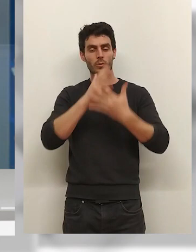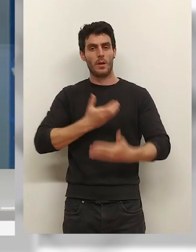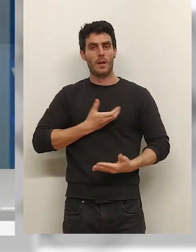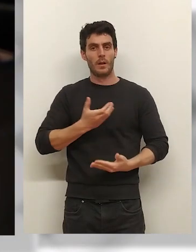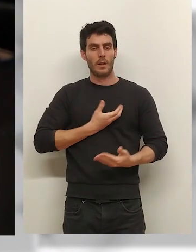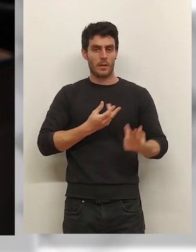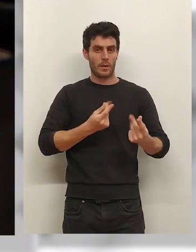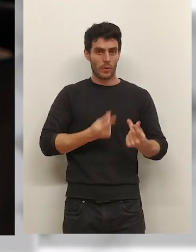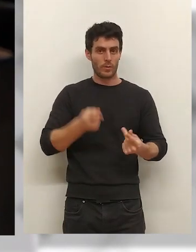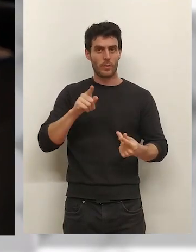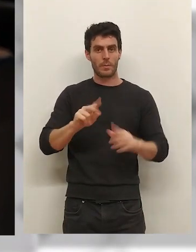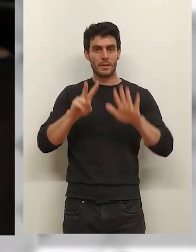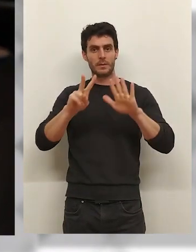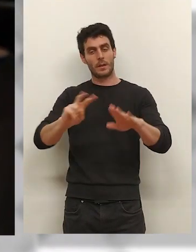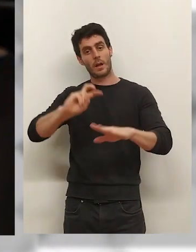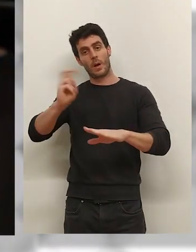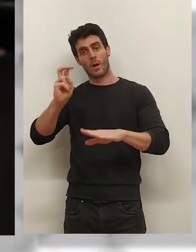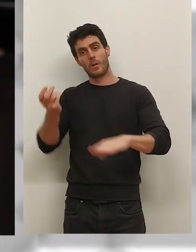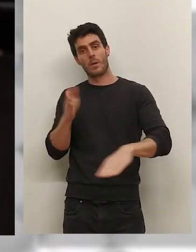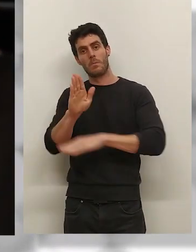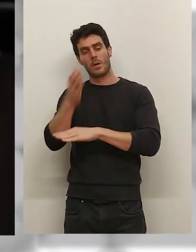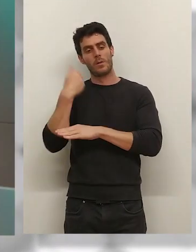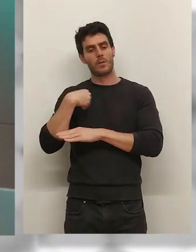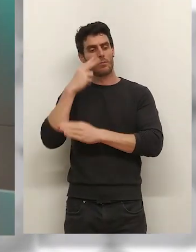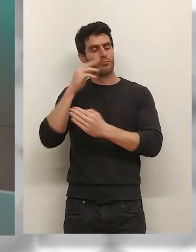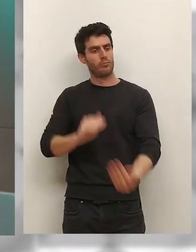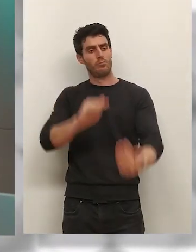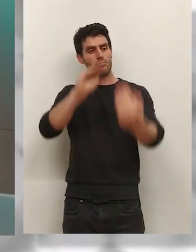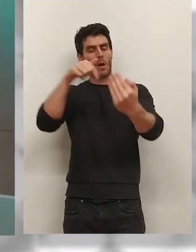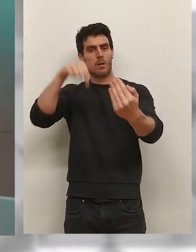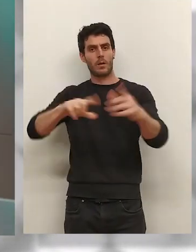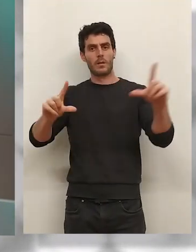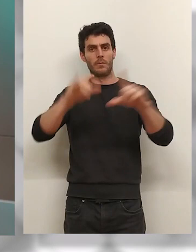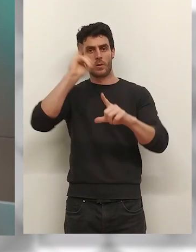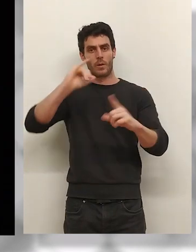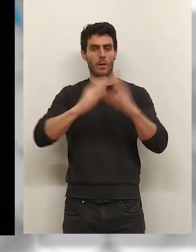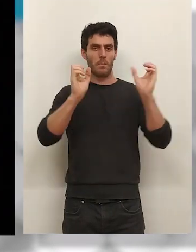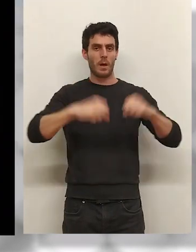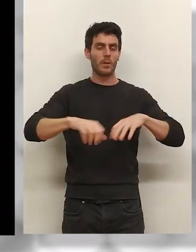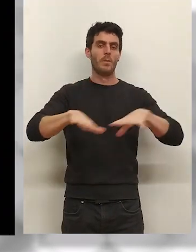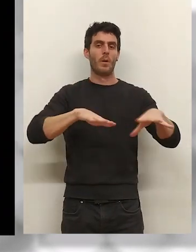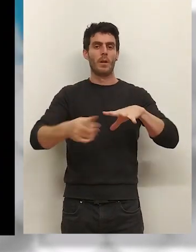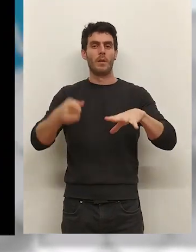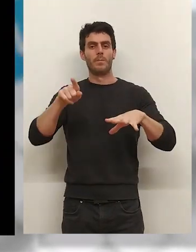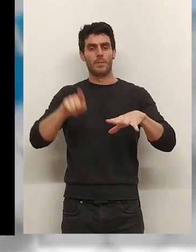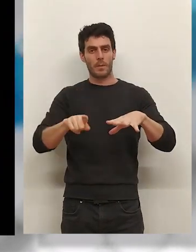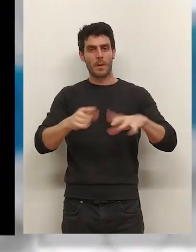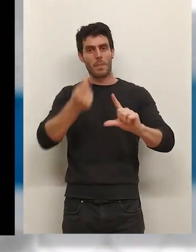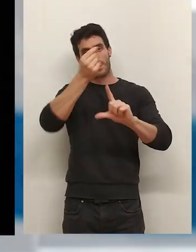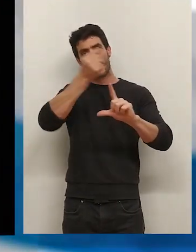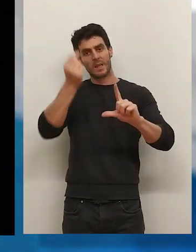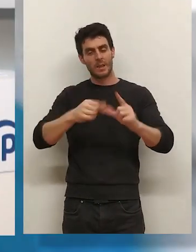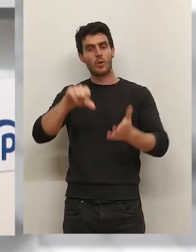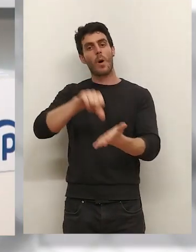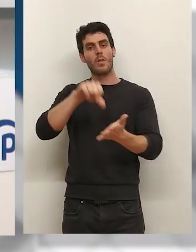actual alcalde de la capital y otros 7 aspirantes se han visto las caras en el plató de esta casa. Pactos, movilidad o el tan